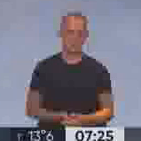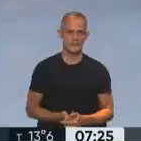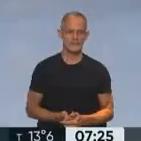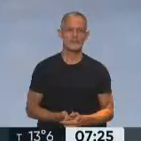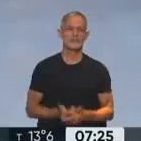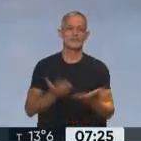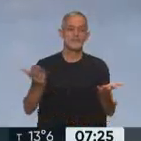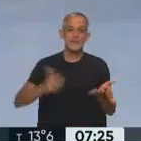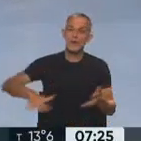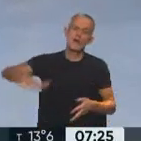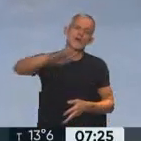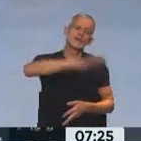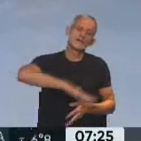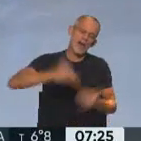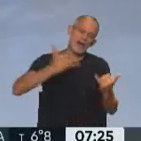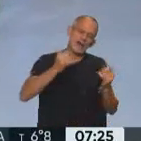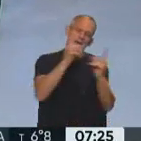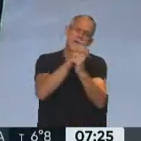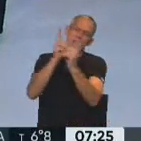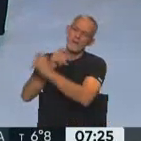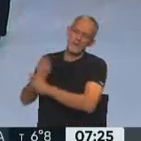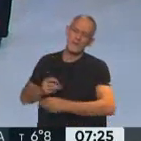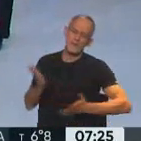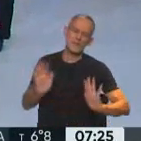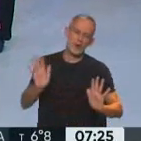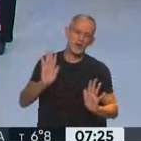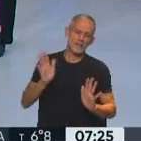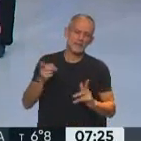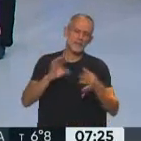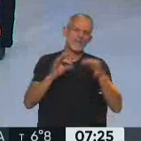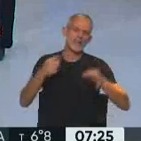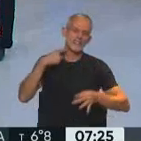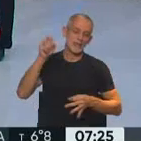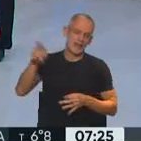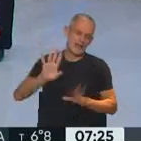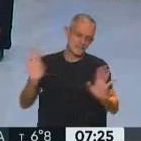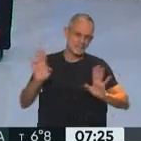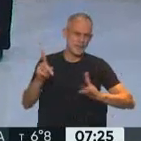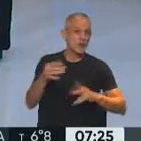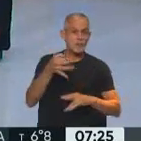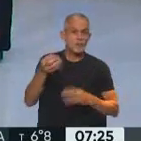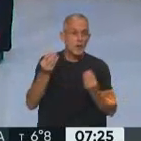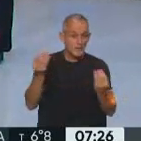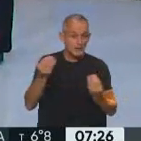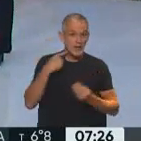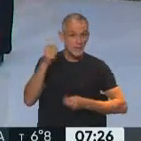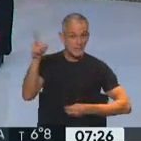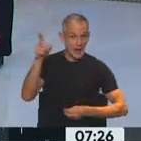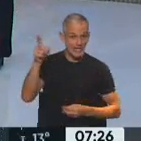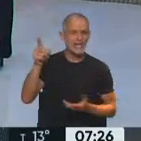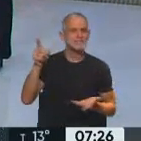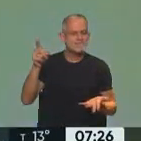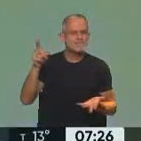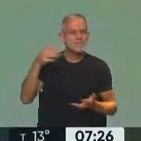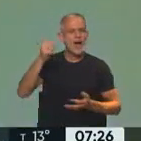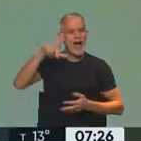en todos lados cuecen habas es un popular refrán español pero aplicable absolutamente a lo que acaba de suceder en españa y con